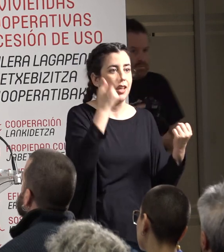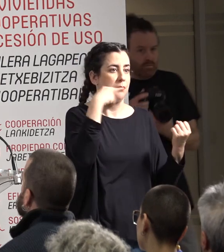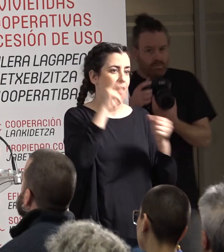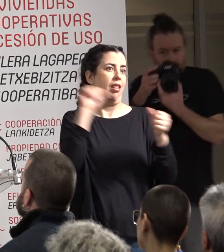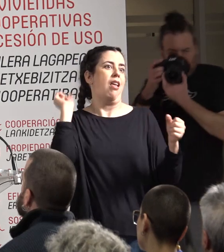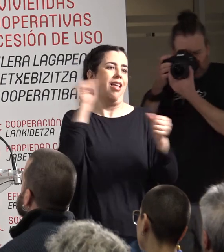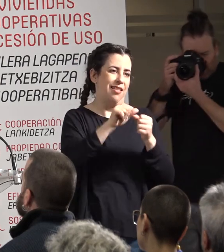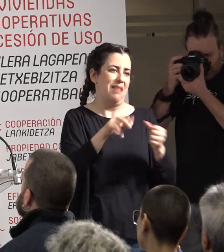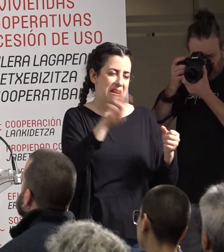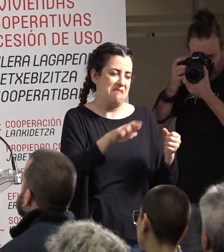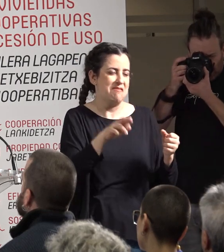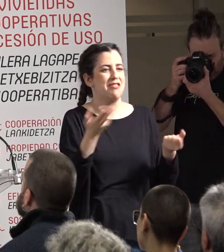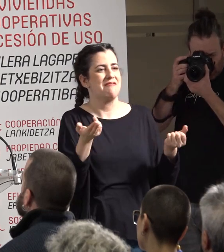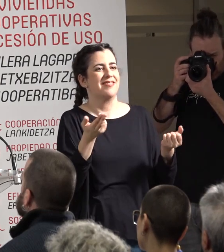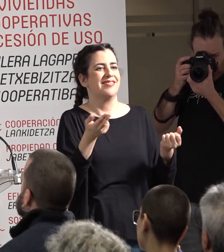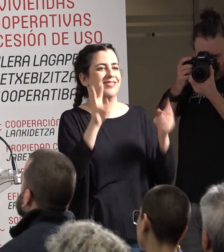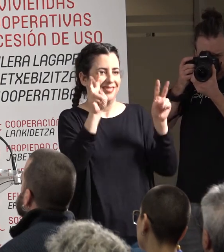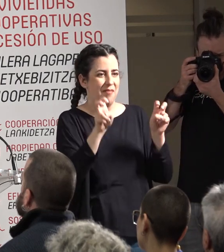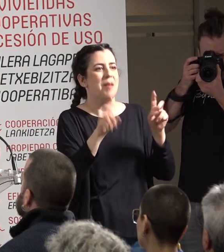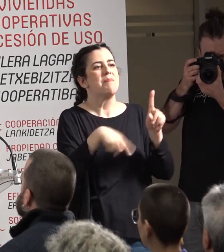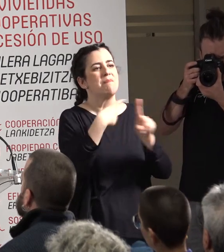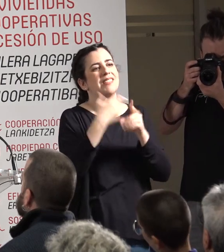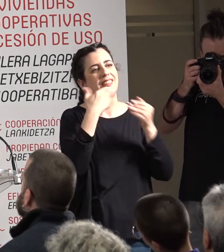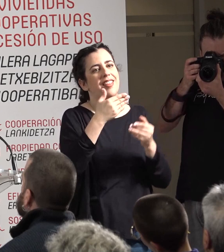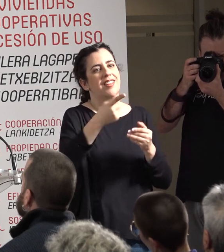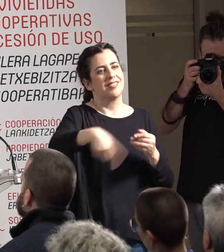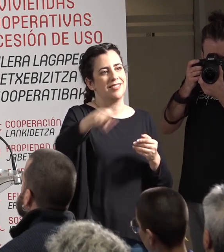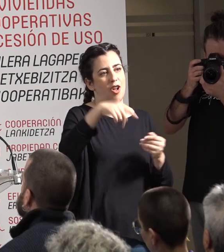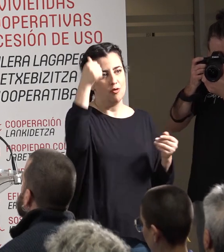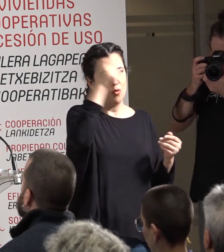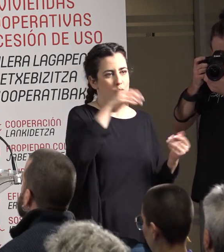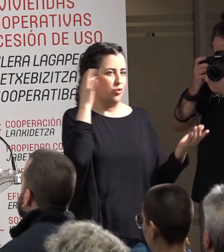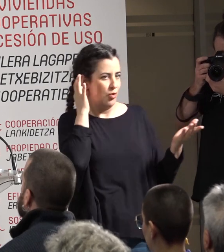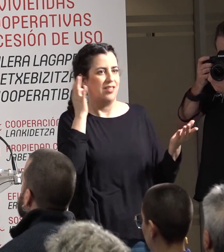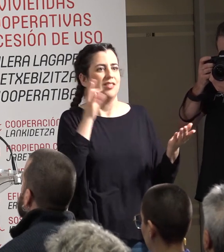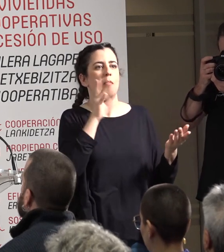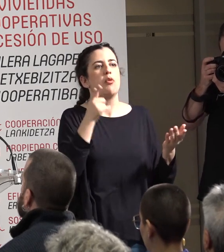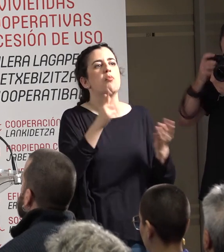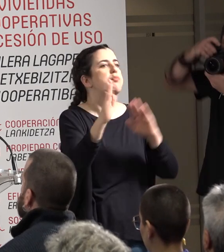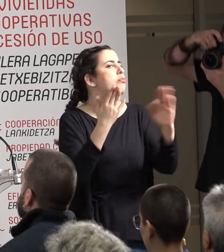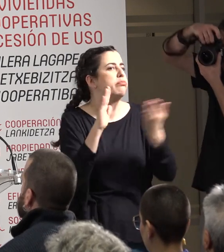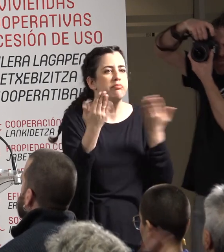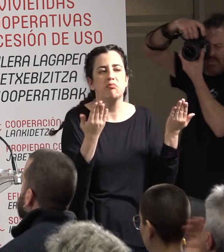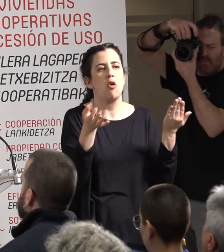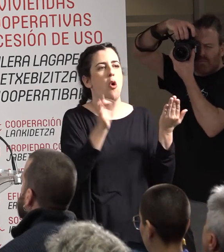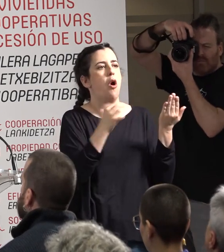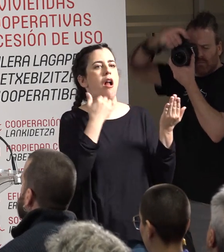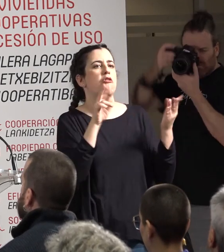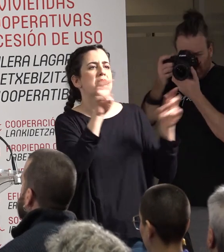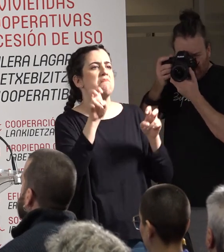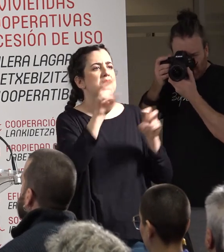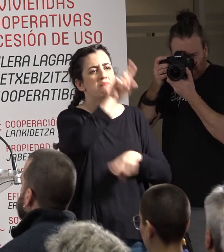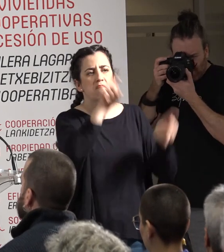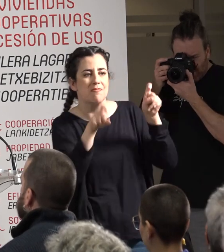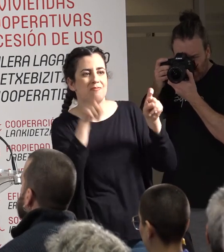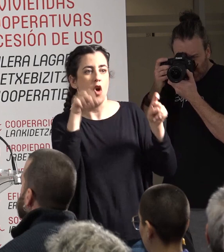en la materia, pero también a todas vosotras, a todos vosotros, las sugerencias, las cuestiones que nos queráis plantear a lo largo de las jornadas de